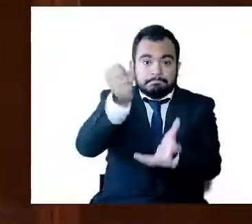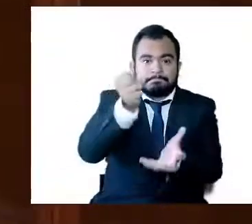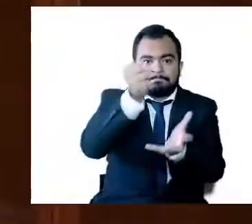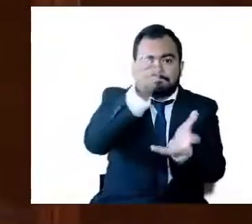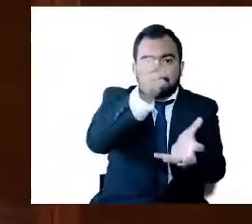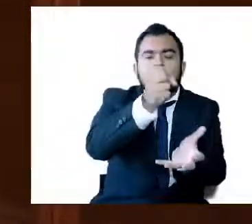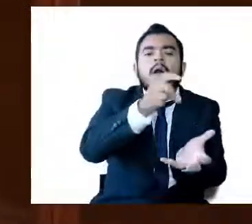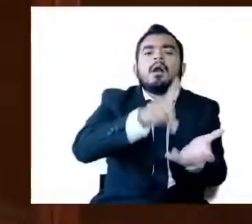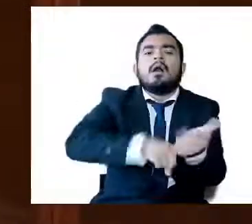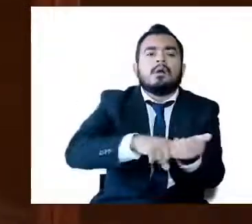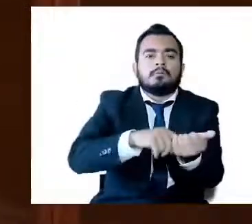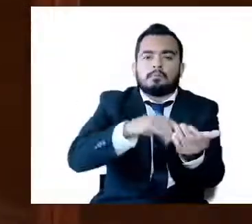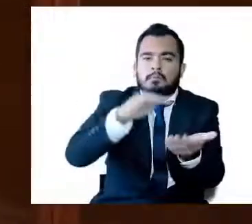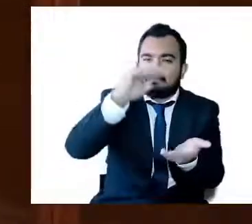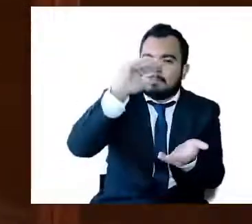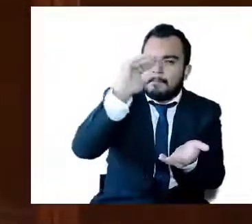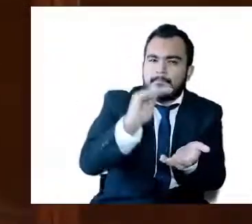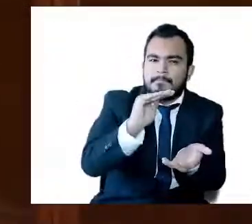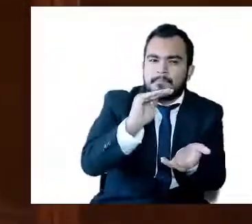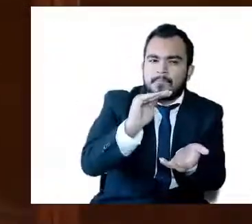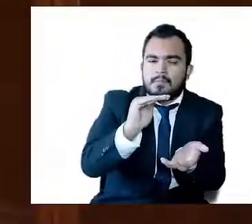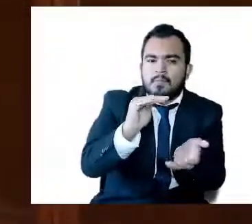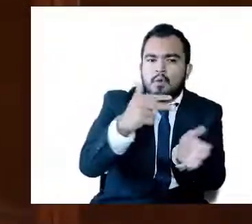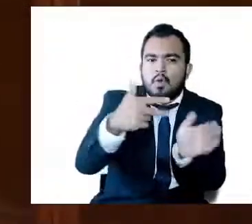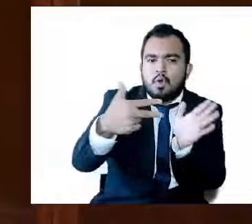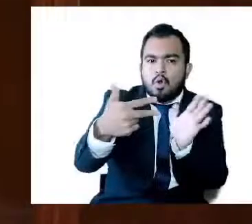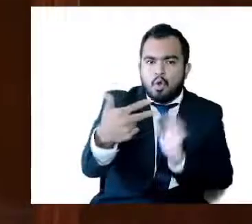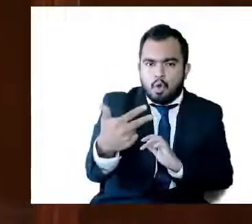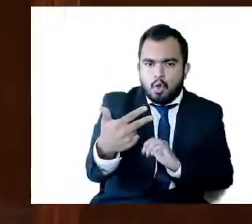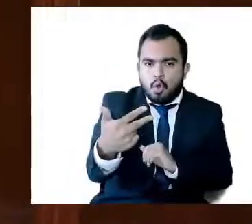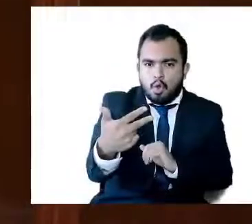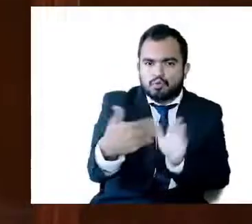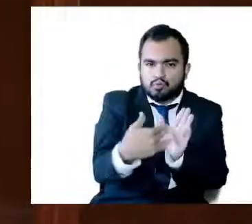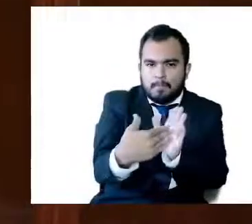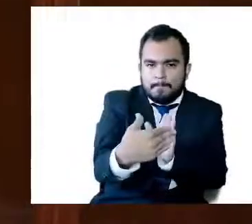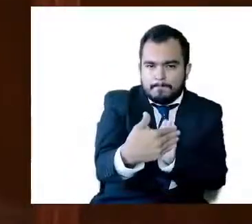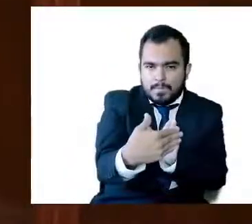8 ediles, quedaron en 15.